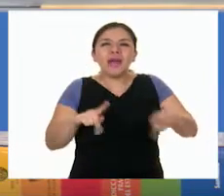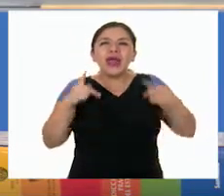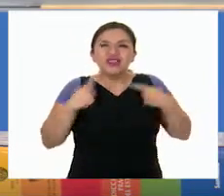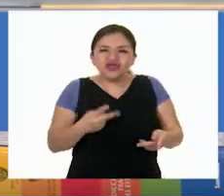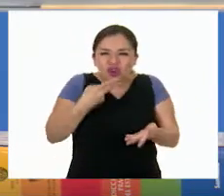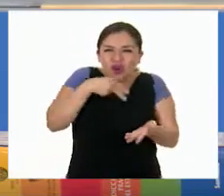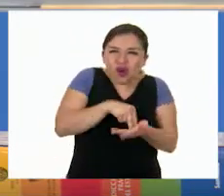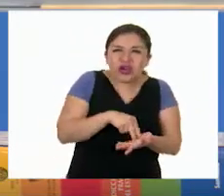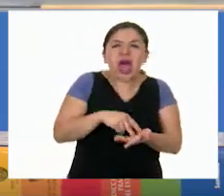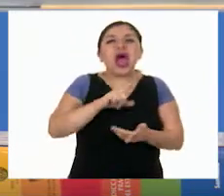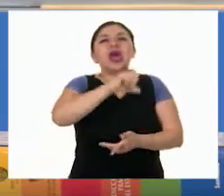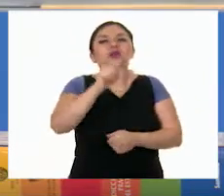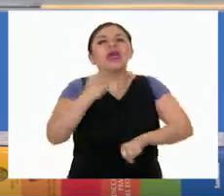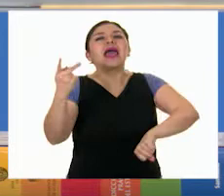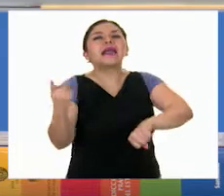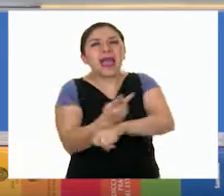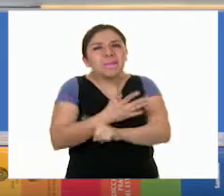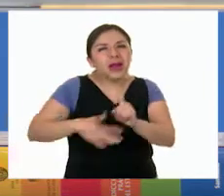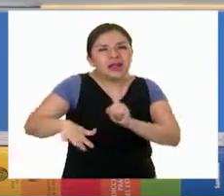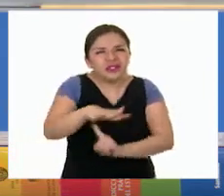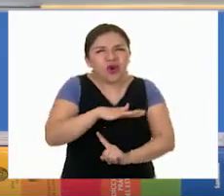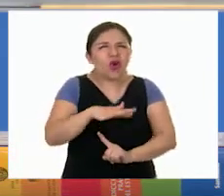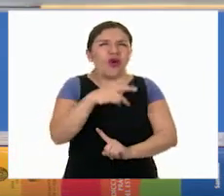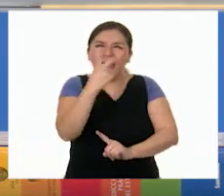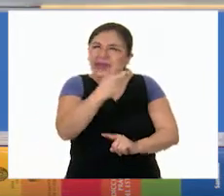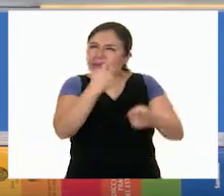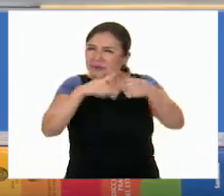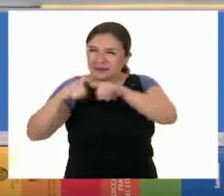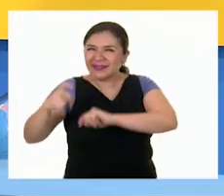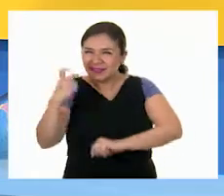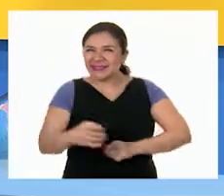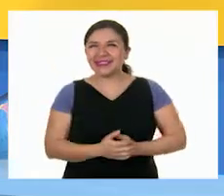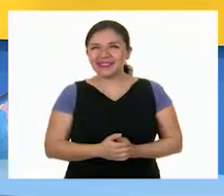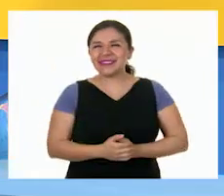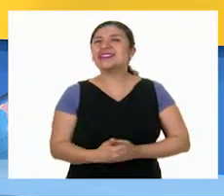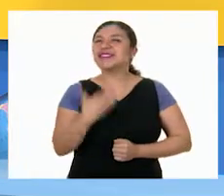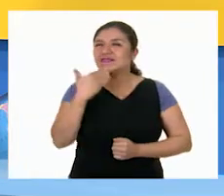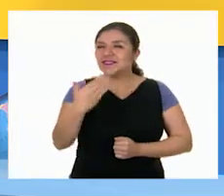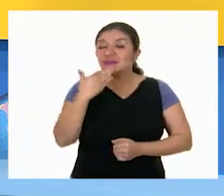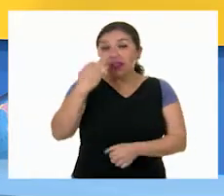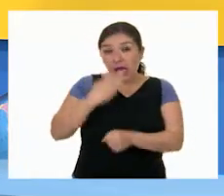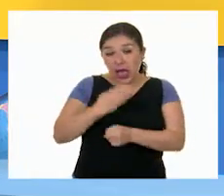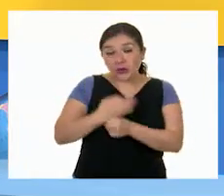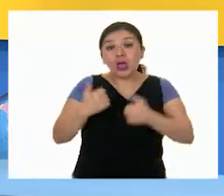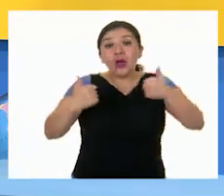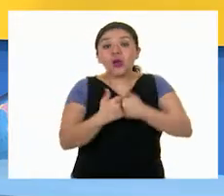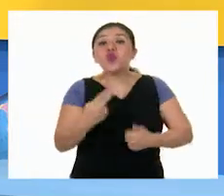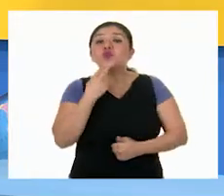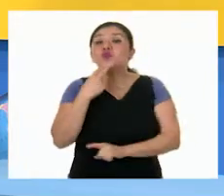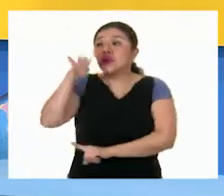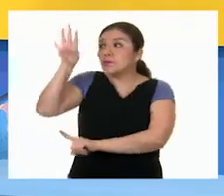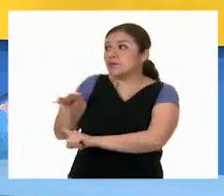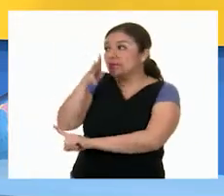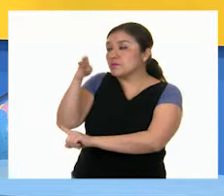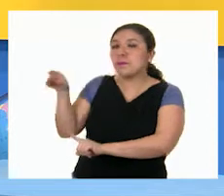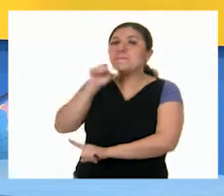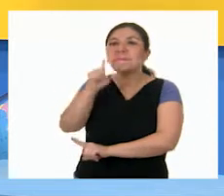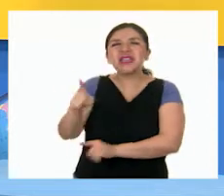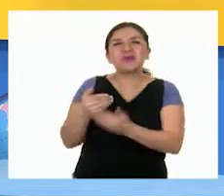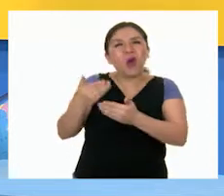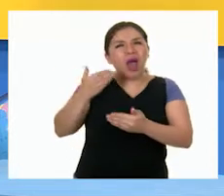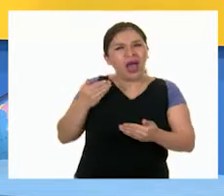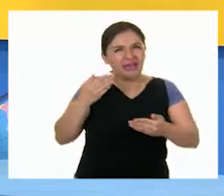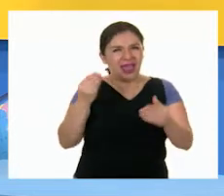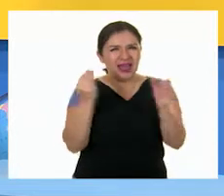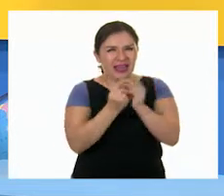las situaciones y todo eso. Bueno, pues vamos a utilizar una tabla como la que ya habíamos